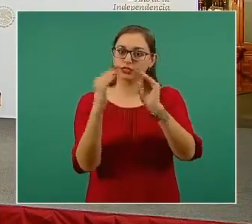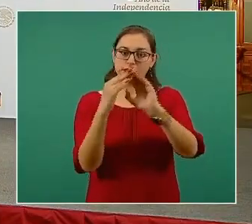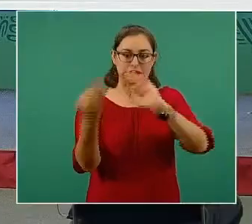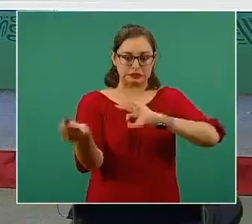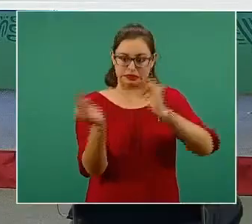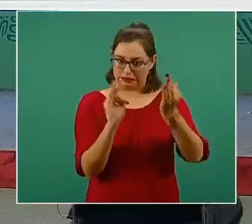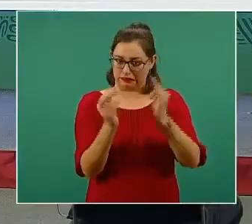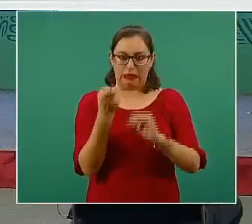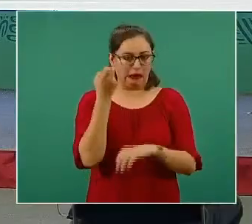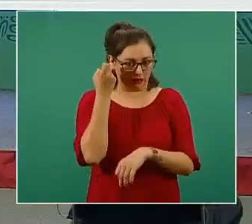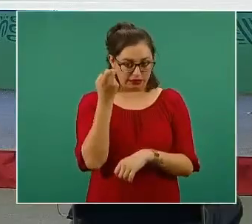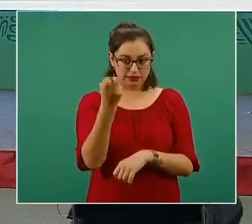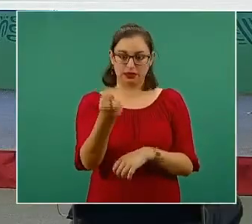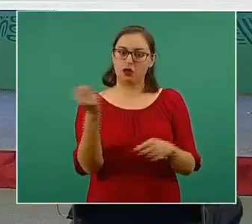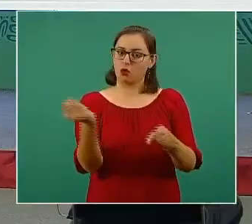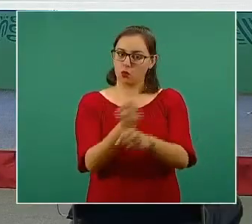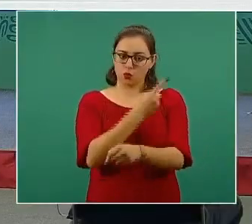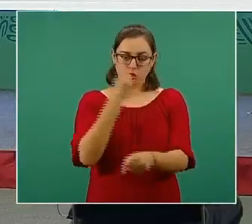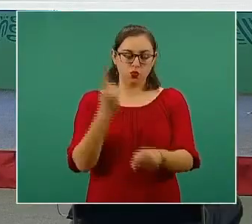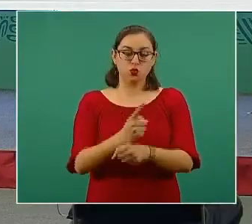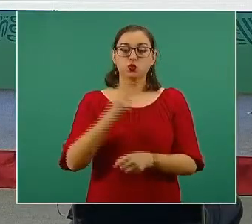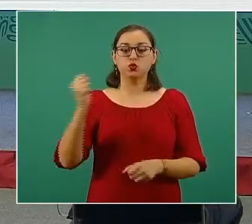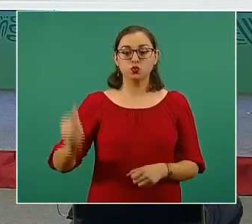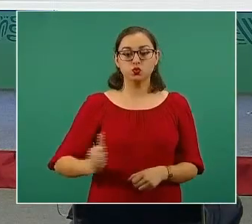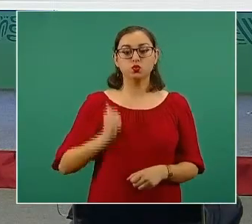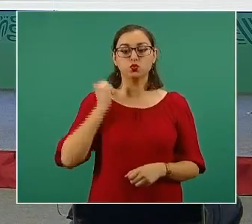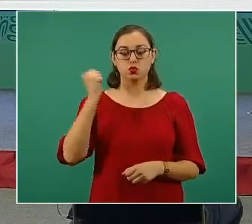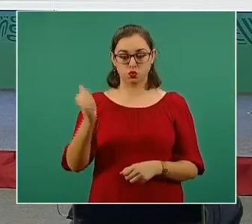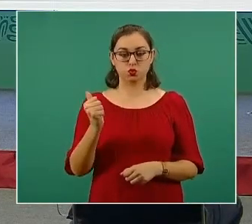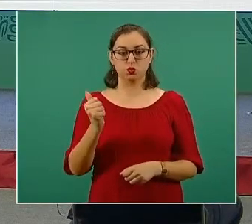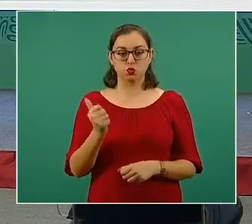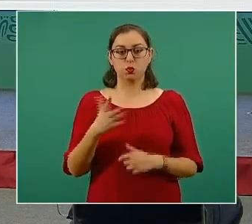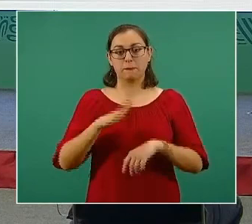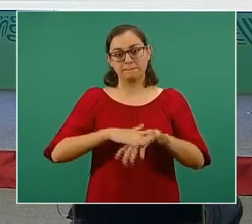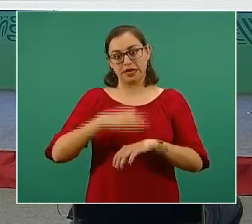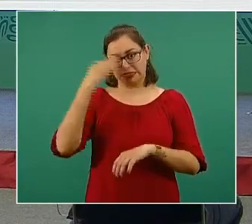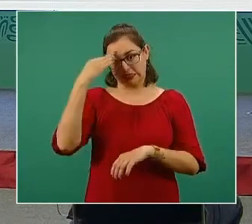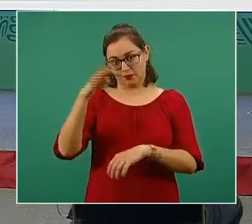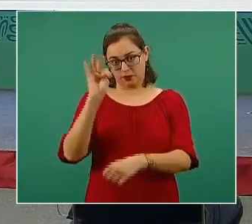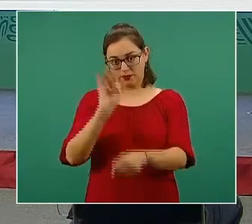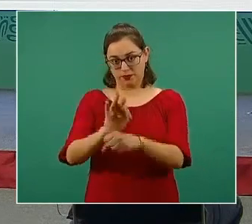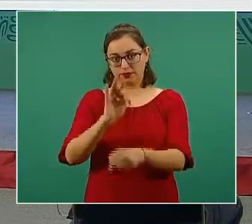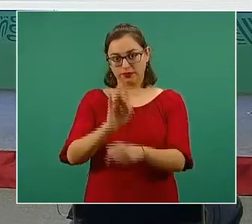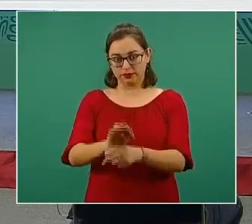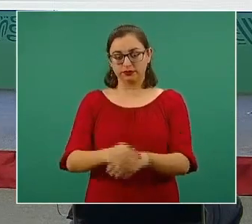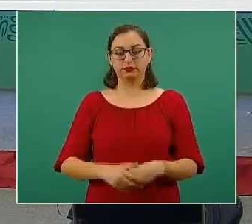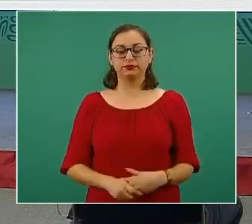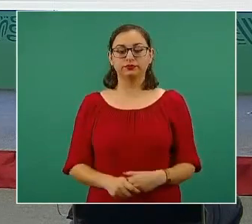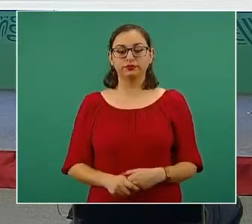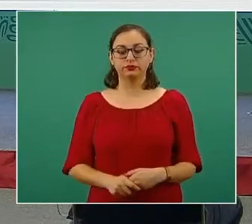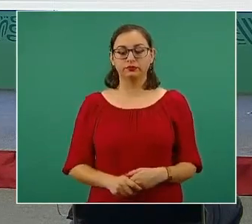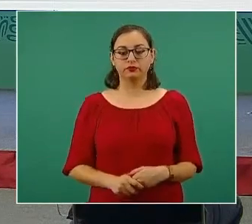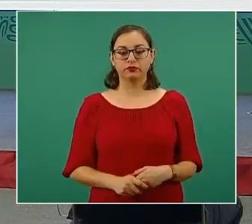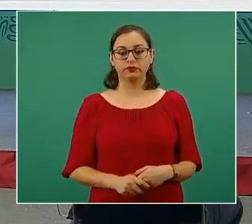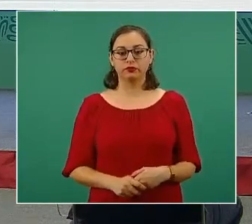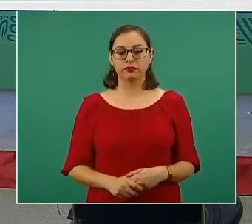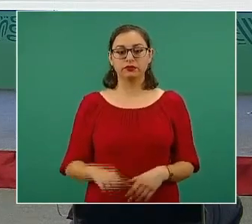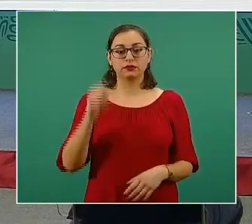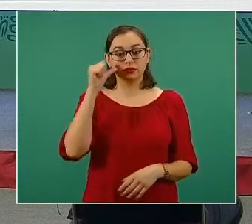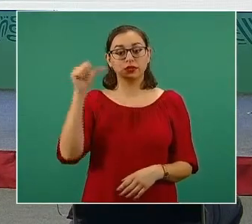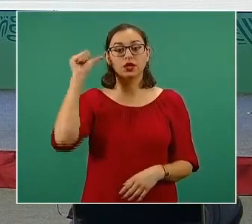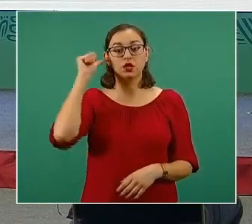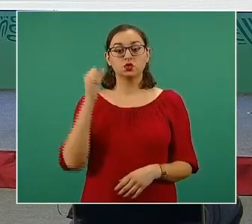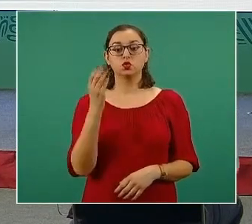deje pasar el tiempo, para que lo que sí aproveche es mayor tiempo de protección. Ayer, 9 de